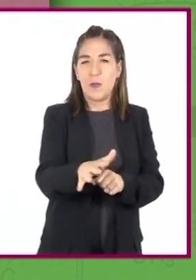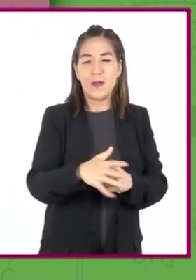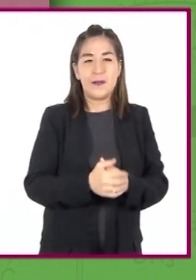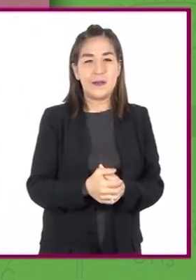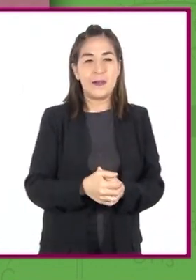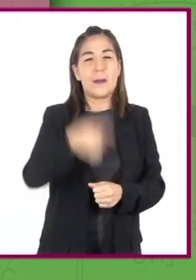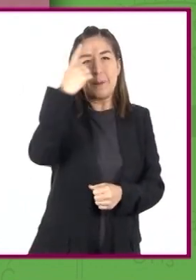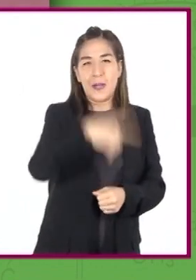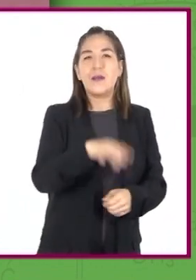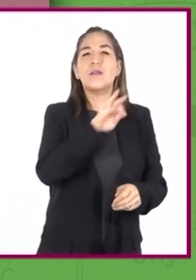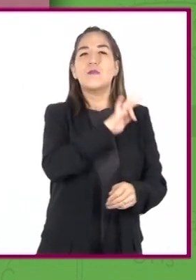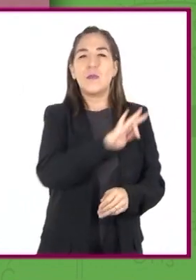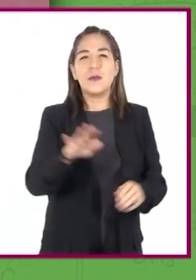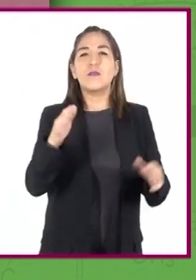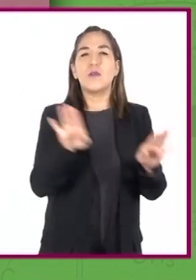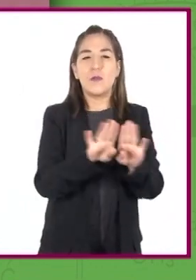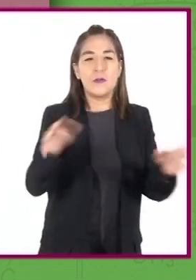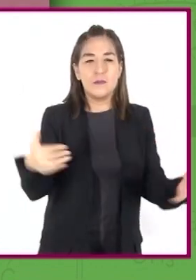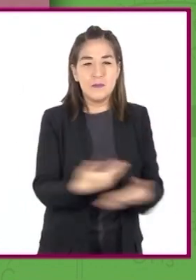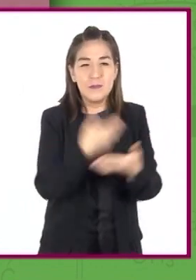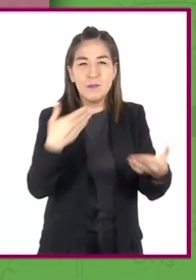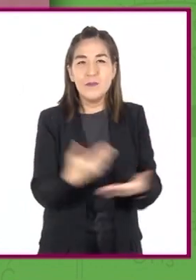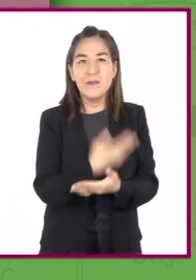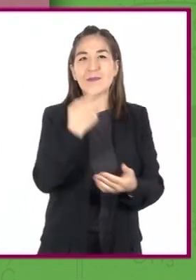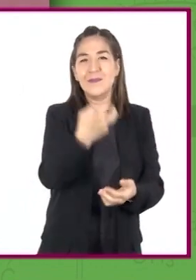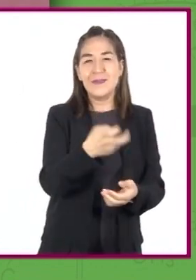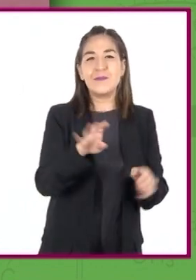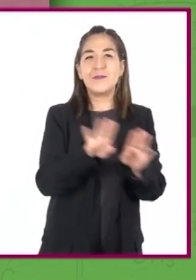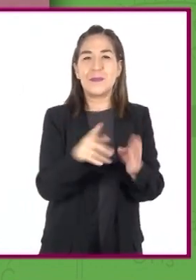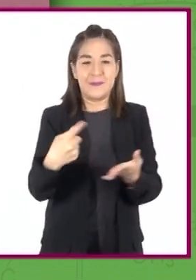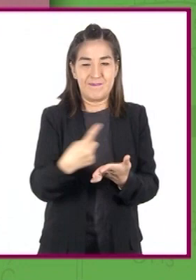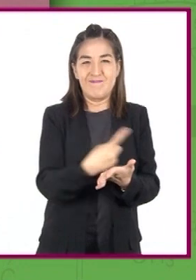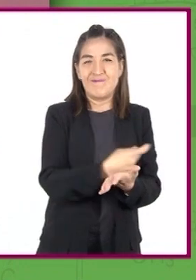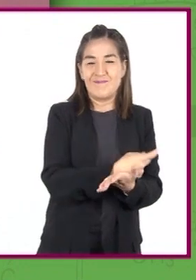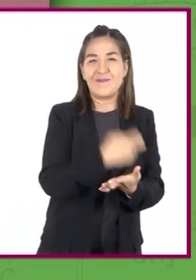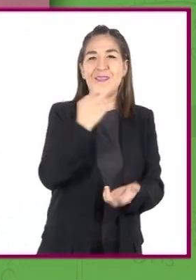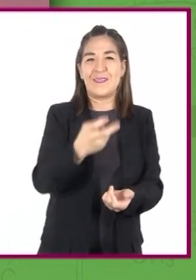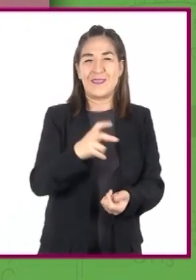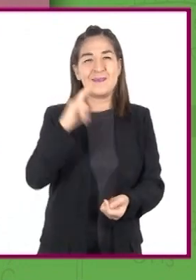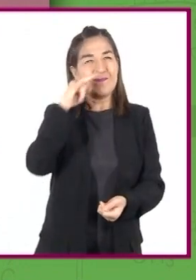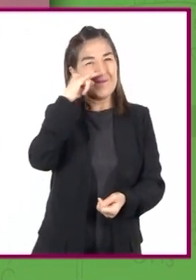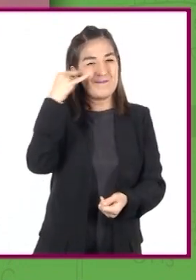que permite la reproducción de microorganismos como las bacterias.